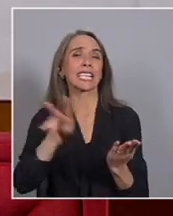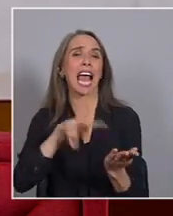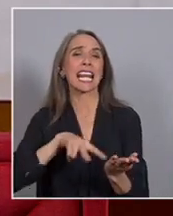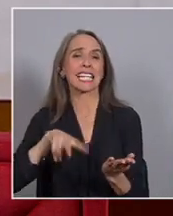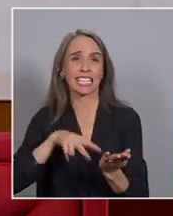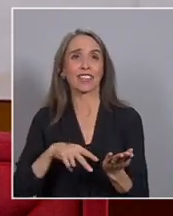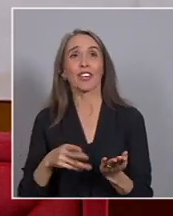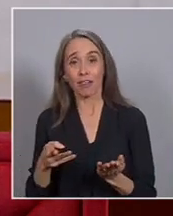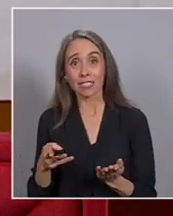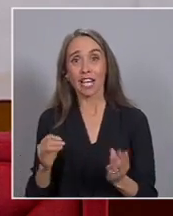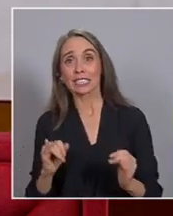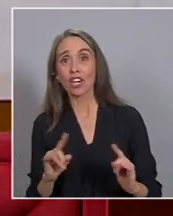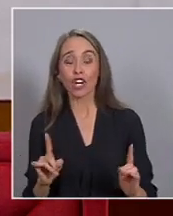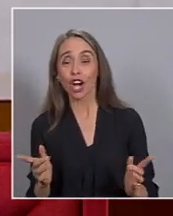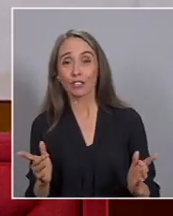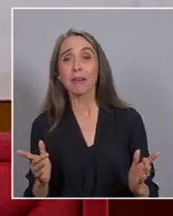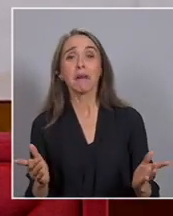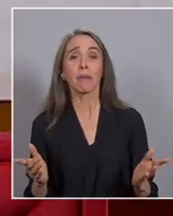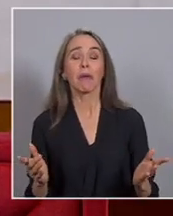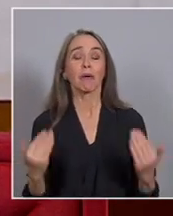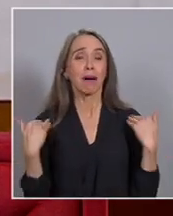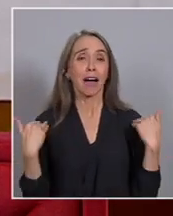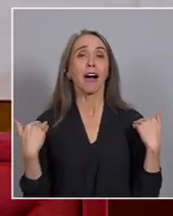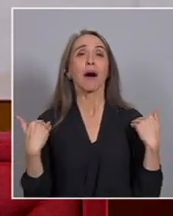Vamos con desarrollo rural.